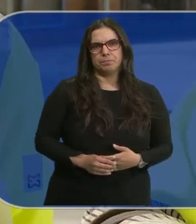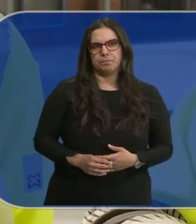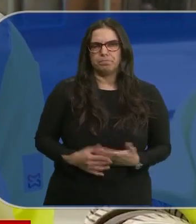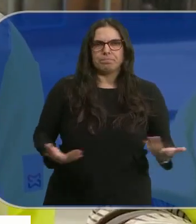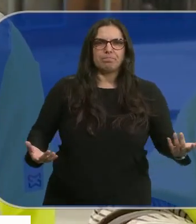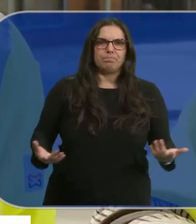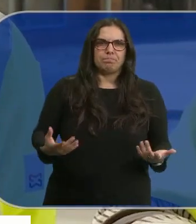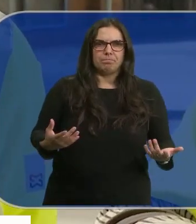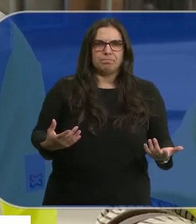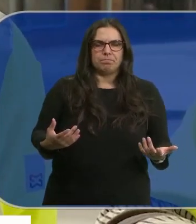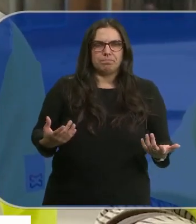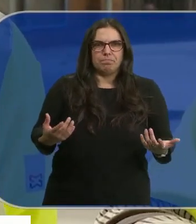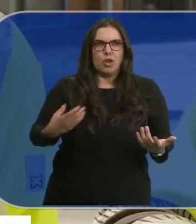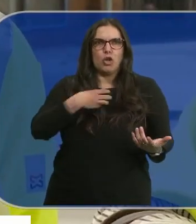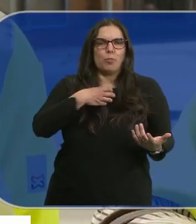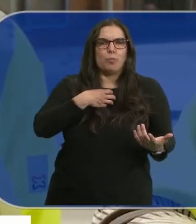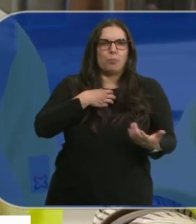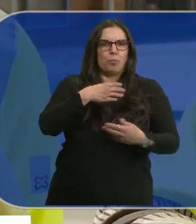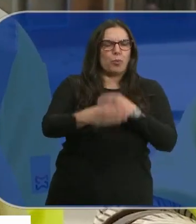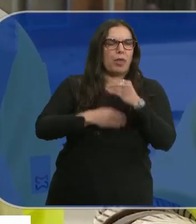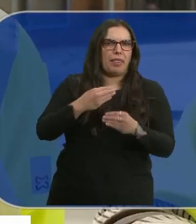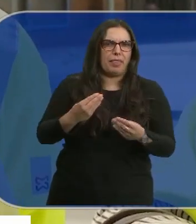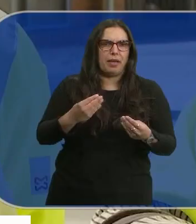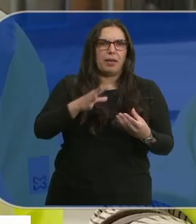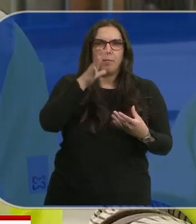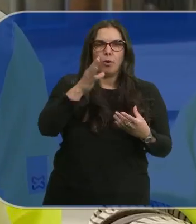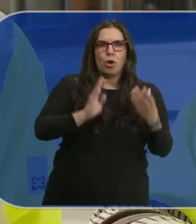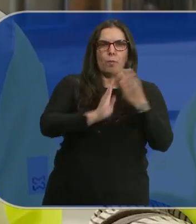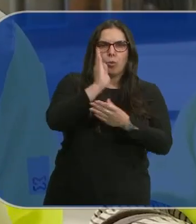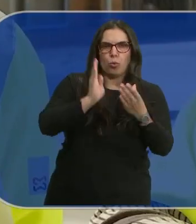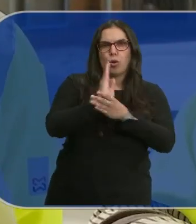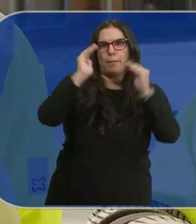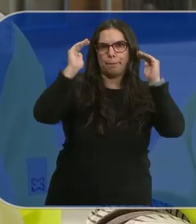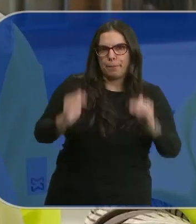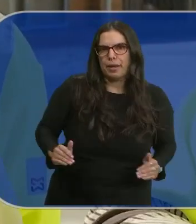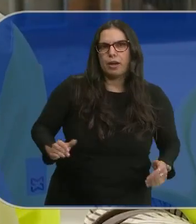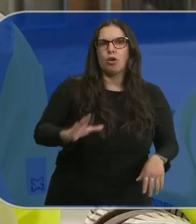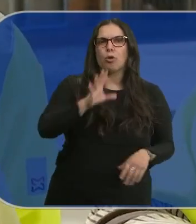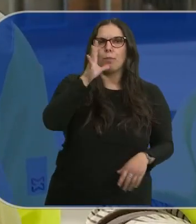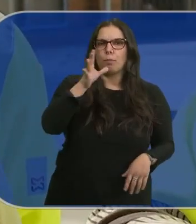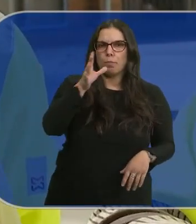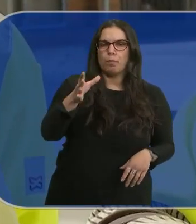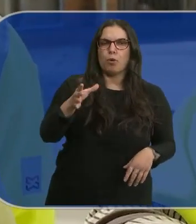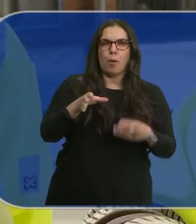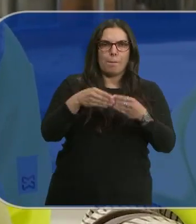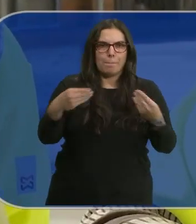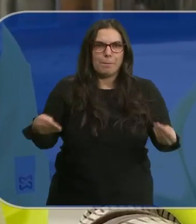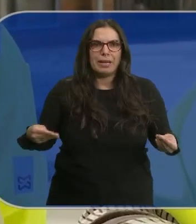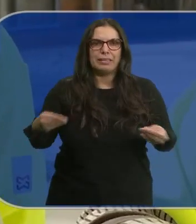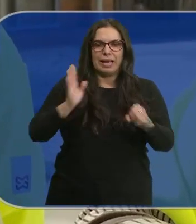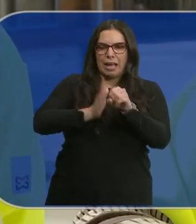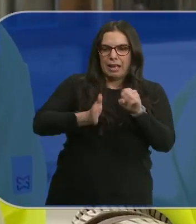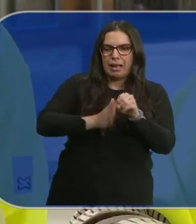No se puede hacer nada en contra de la caída de las producciones por la falta de materias activas en